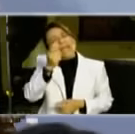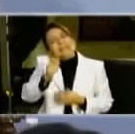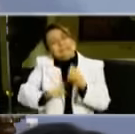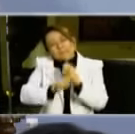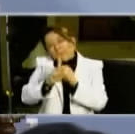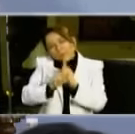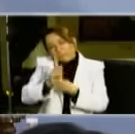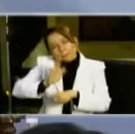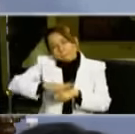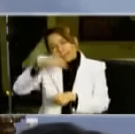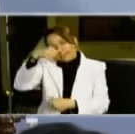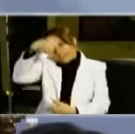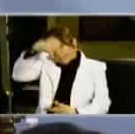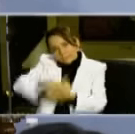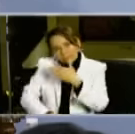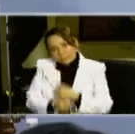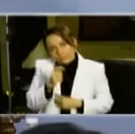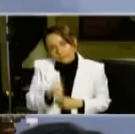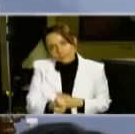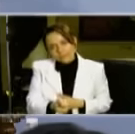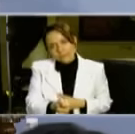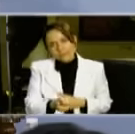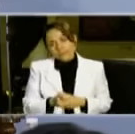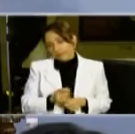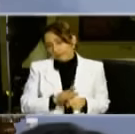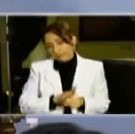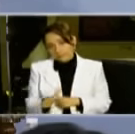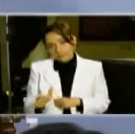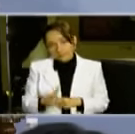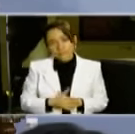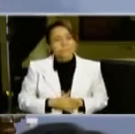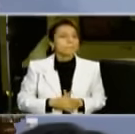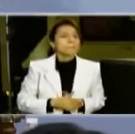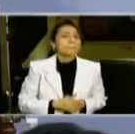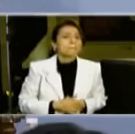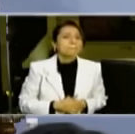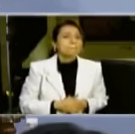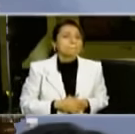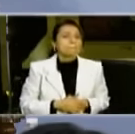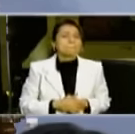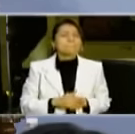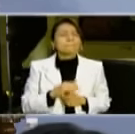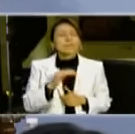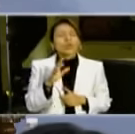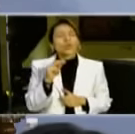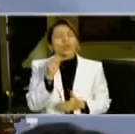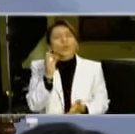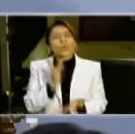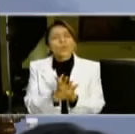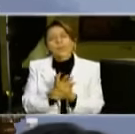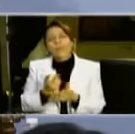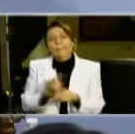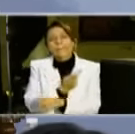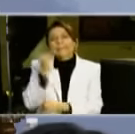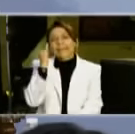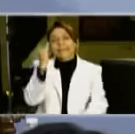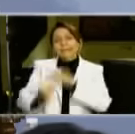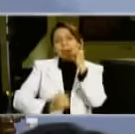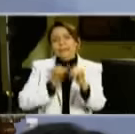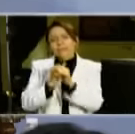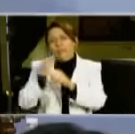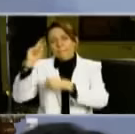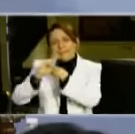estados, no solamente es un orden internacional de estados nacionales, es un